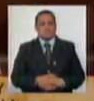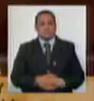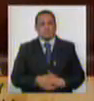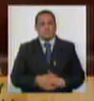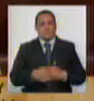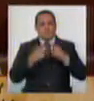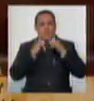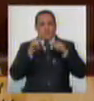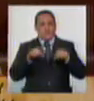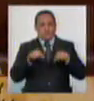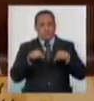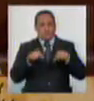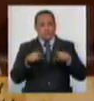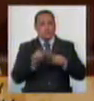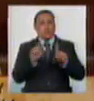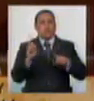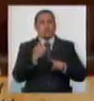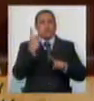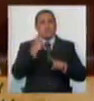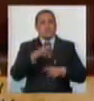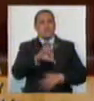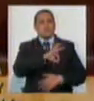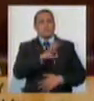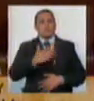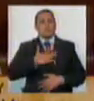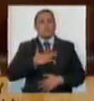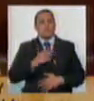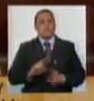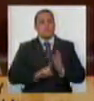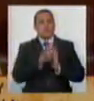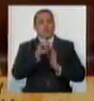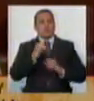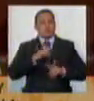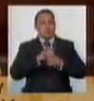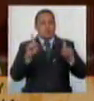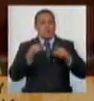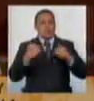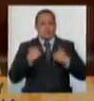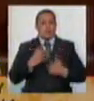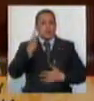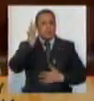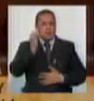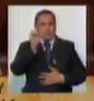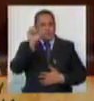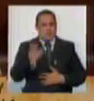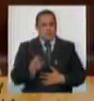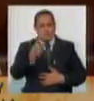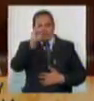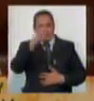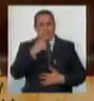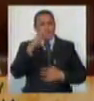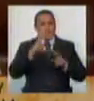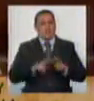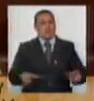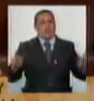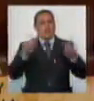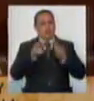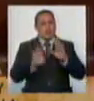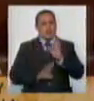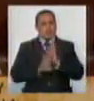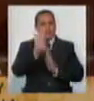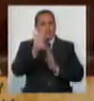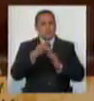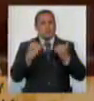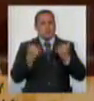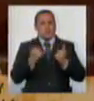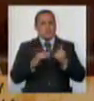Y esto no solo es mérito del gobierno. Contamos con la mujer peruana, que es el verdadero motor del crecimiento